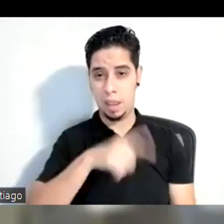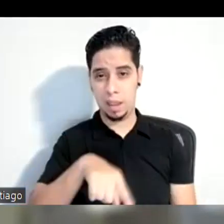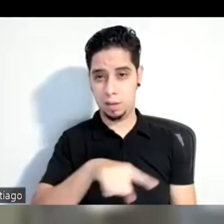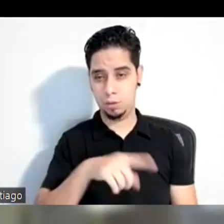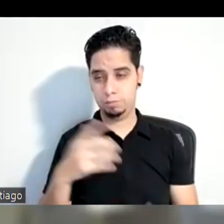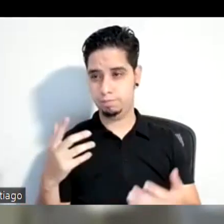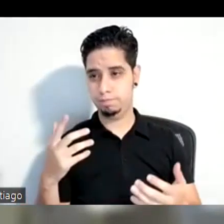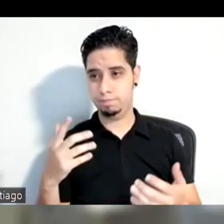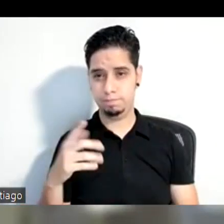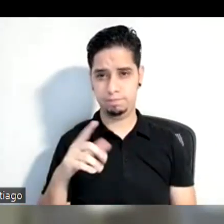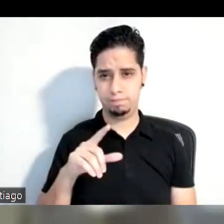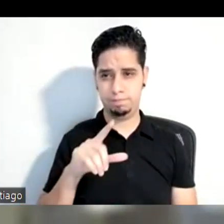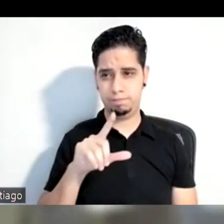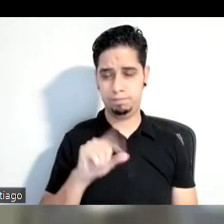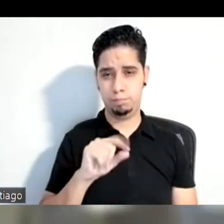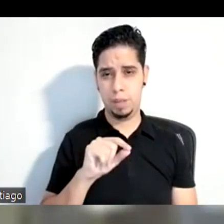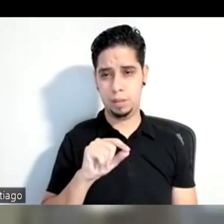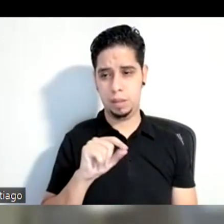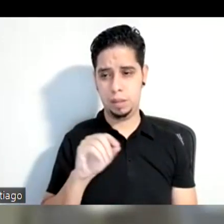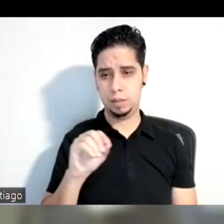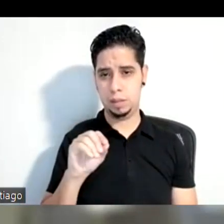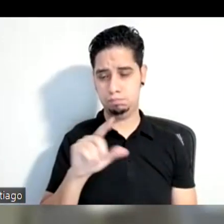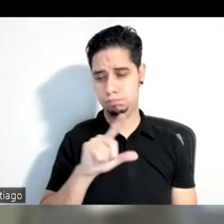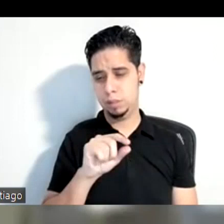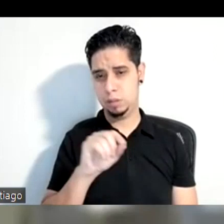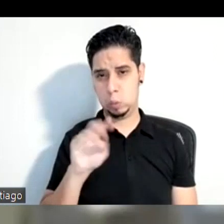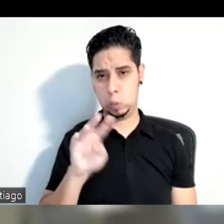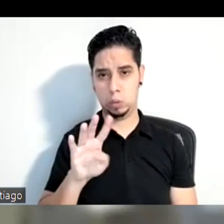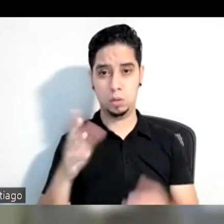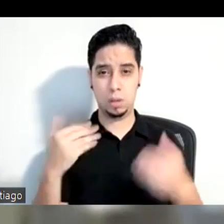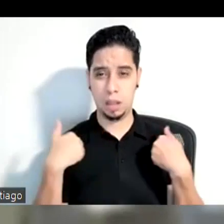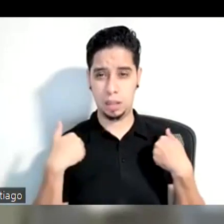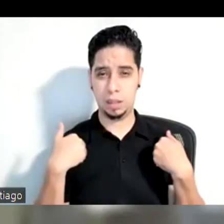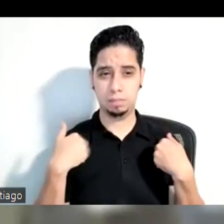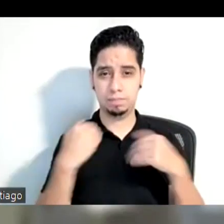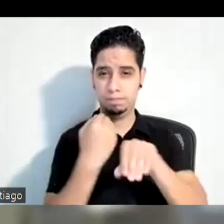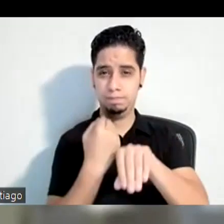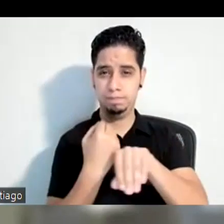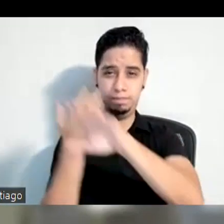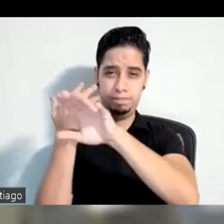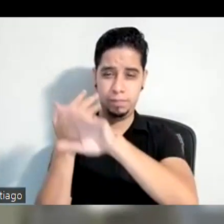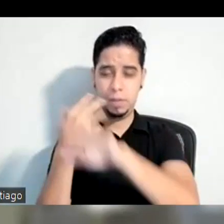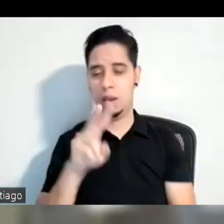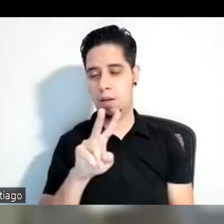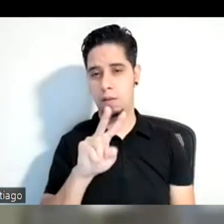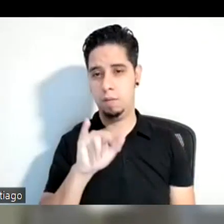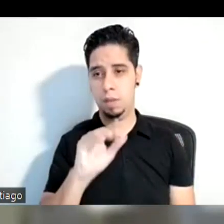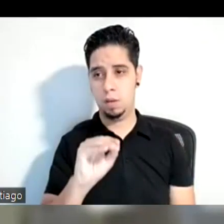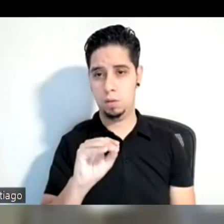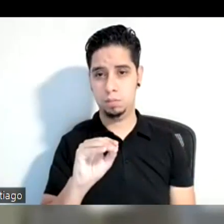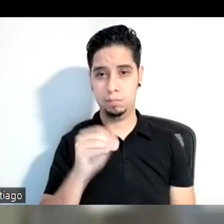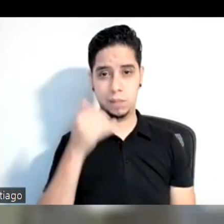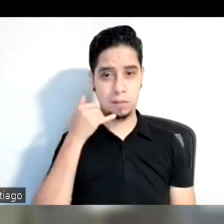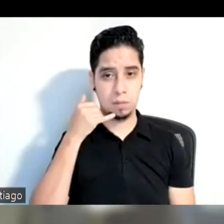el 2000, 2004, por ahí, ya tenían videoteléfono. Cosa que para los oyentes me parece que se